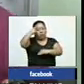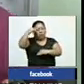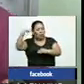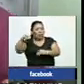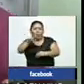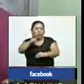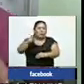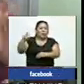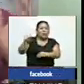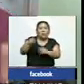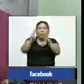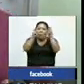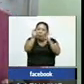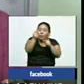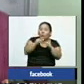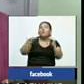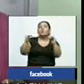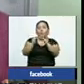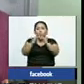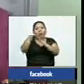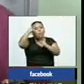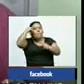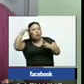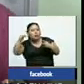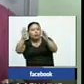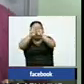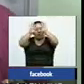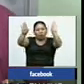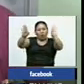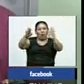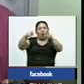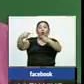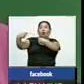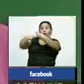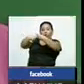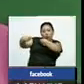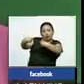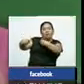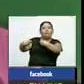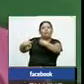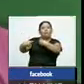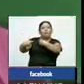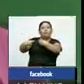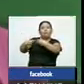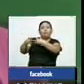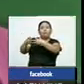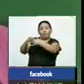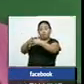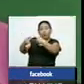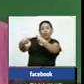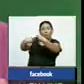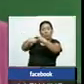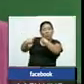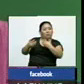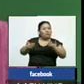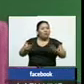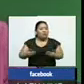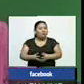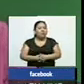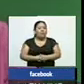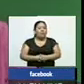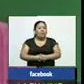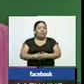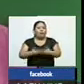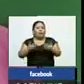no necesariamente solo económica, pero política en general, está manejando eso. Lo que han ido es por el